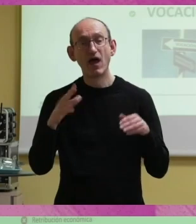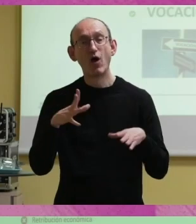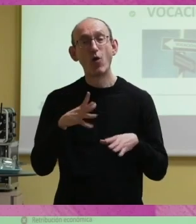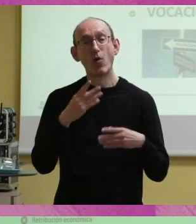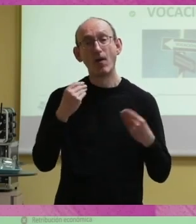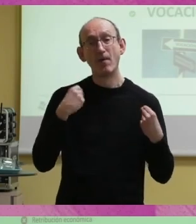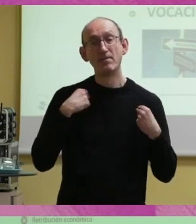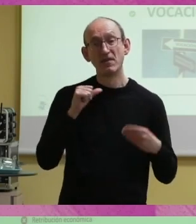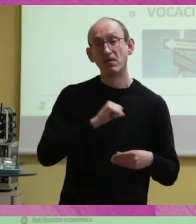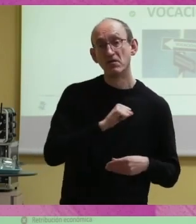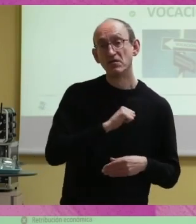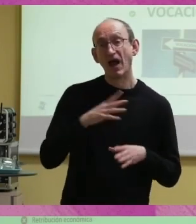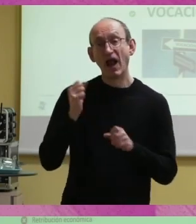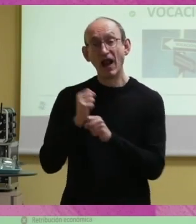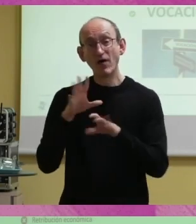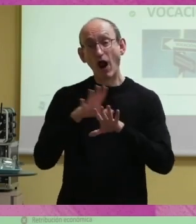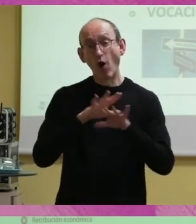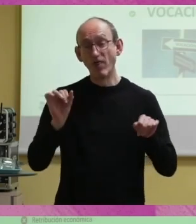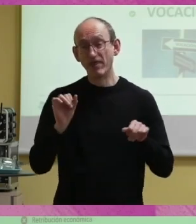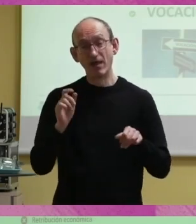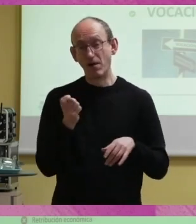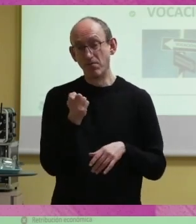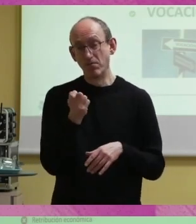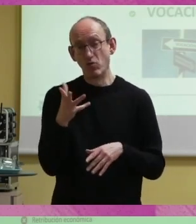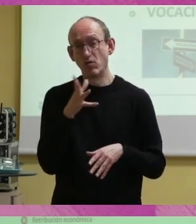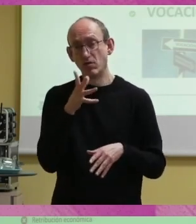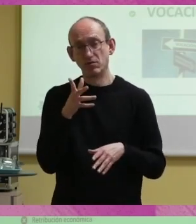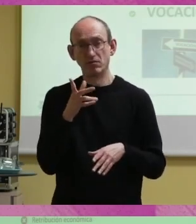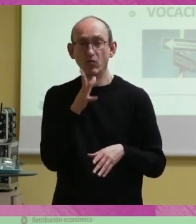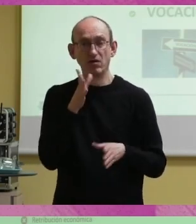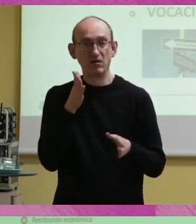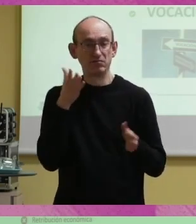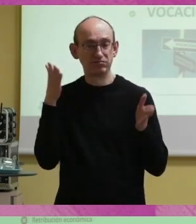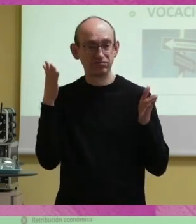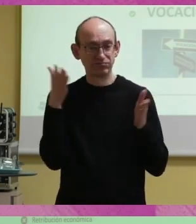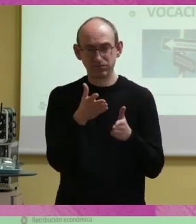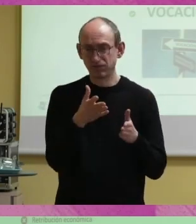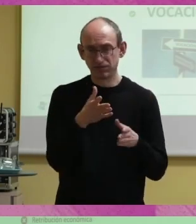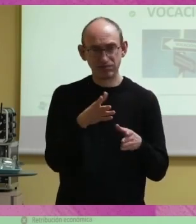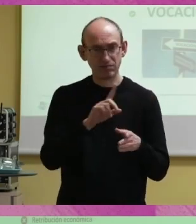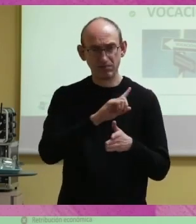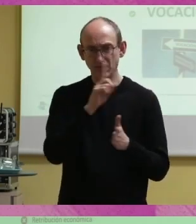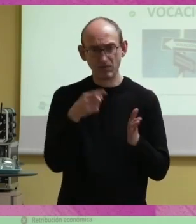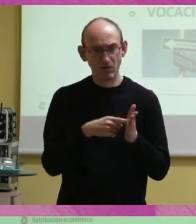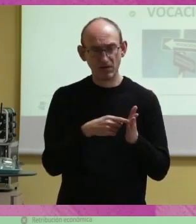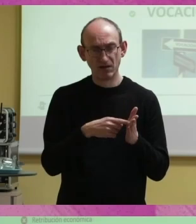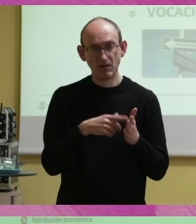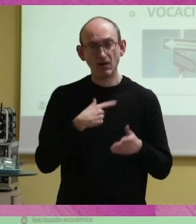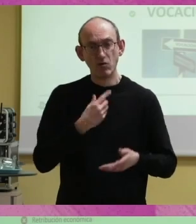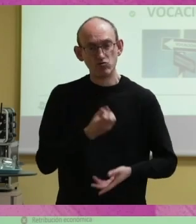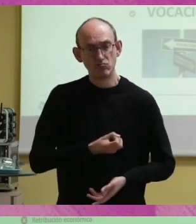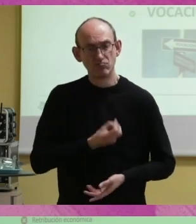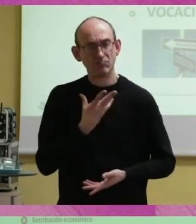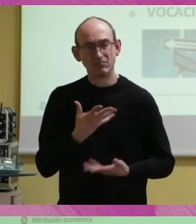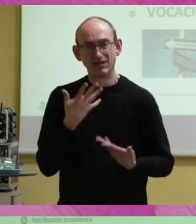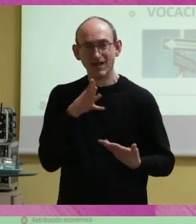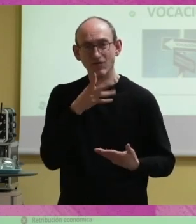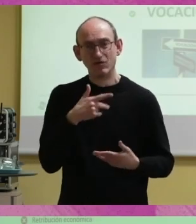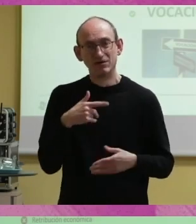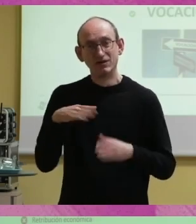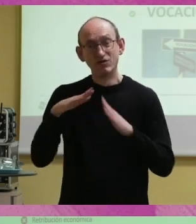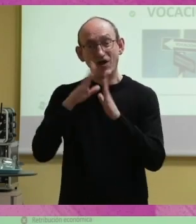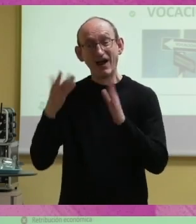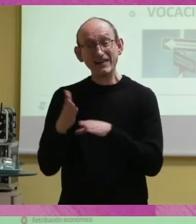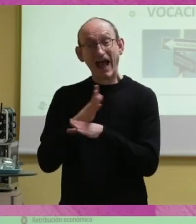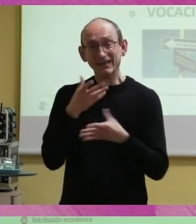vida personal y laboral. Casi que tenemos que dedicarnos en cuerpo y alma a esto. Y tenemos una vocación enorme. Venimos desayunados de casa, que